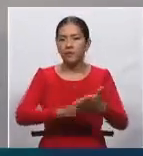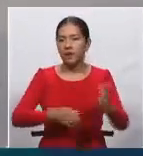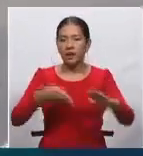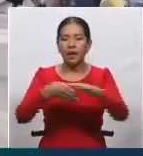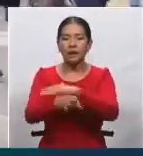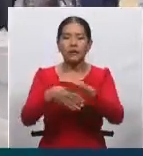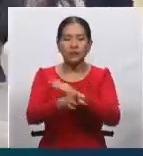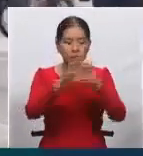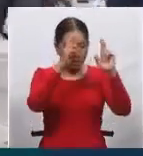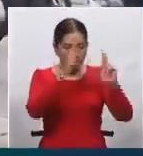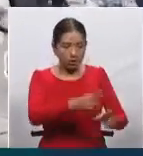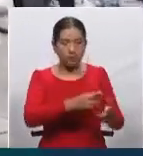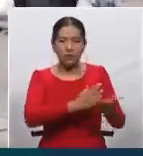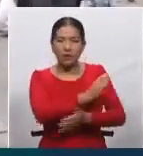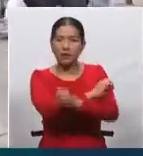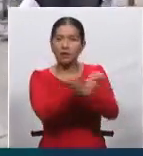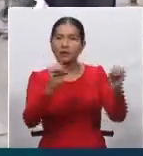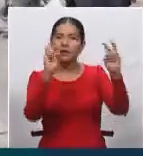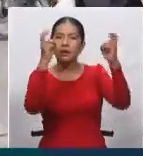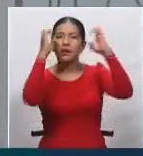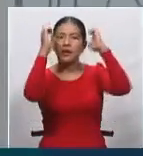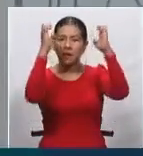porque durante todo este periodo